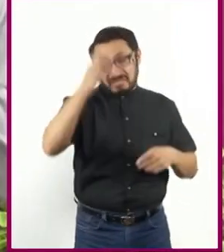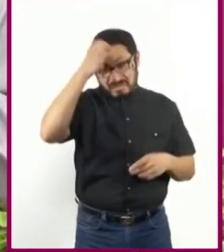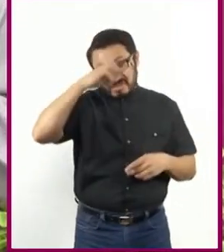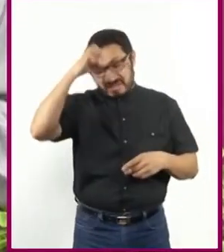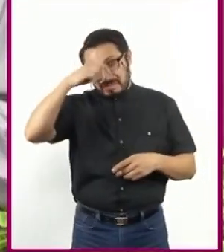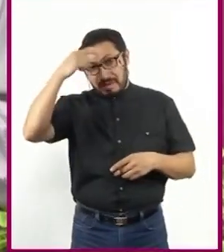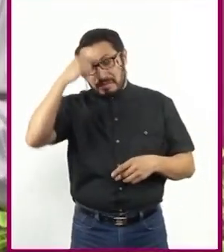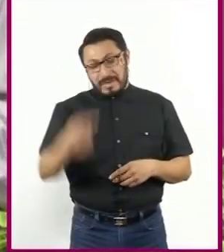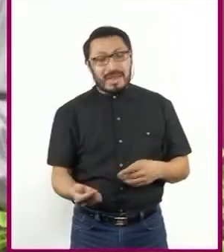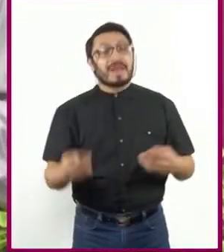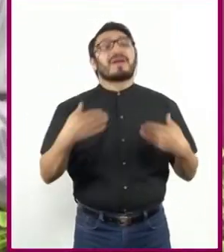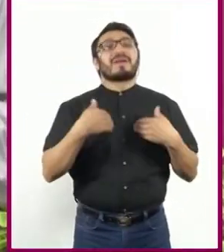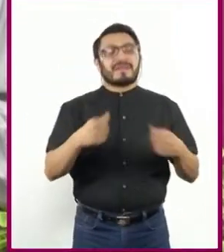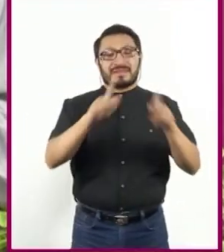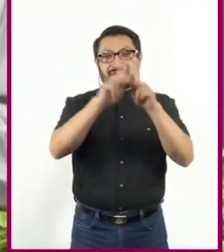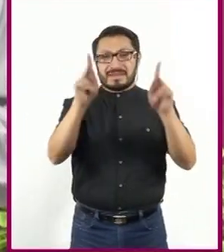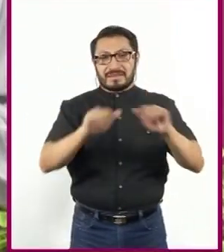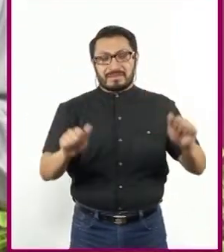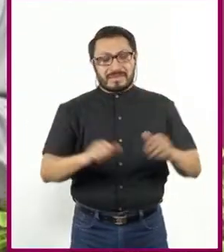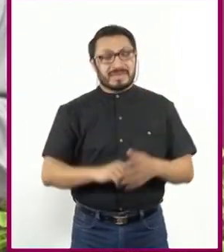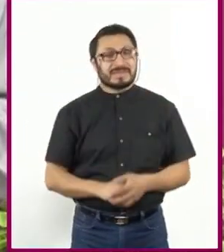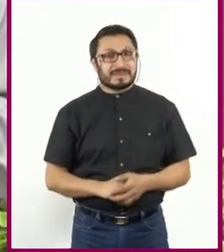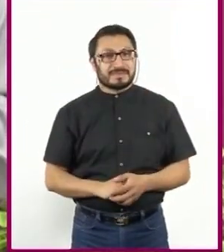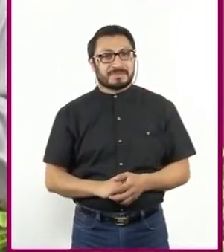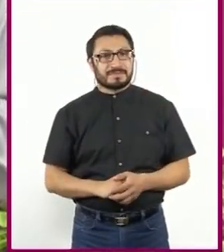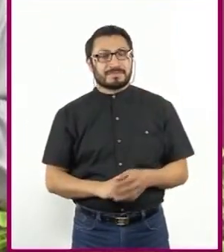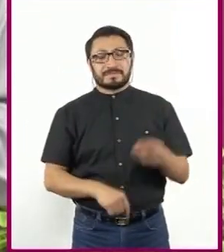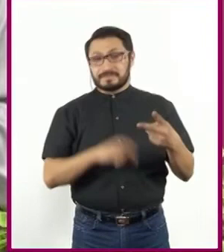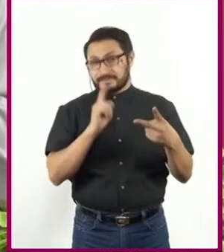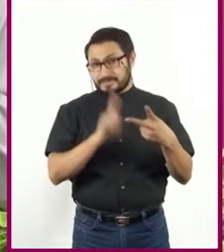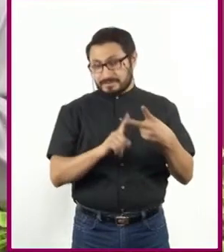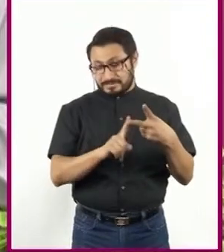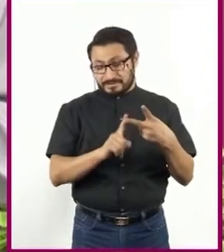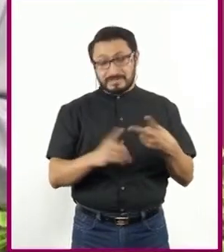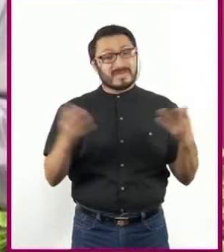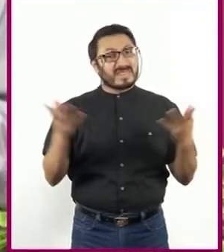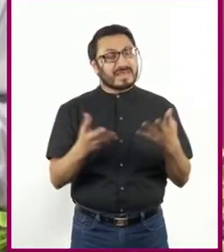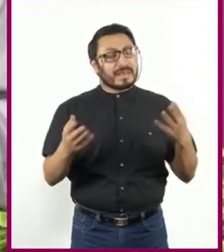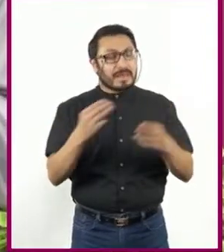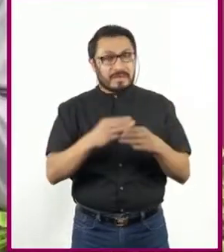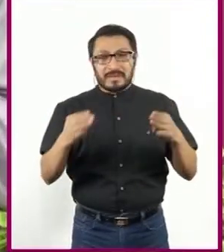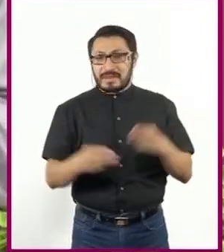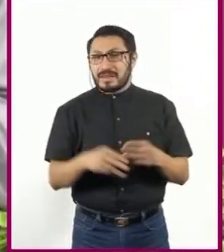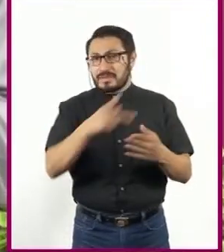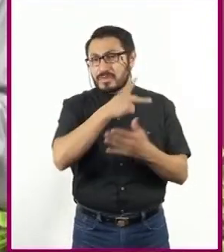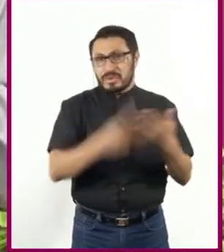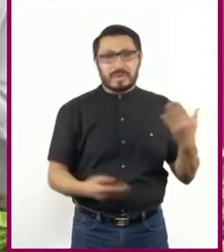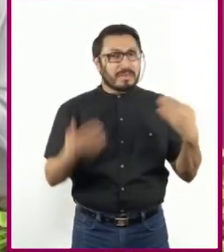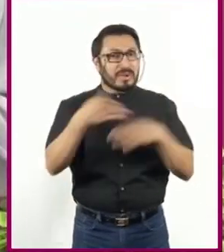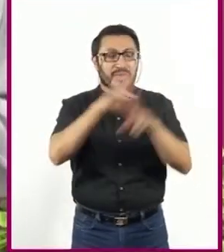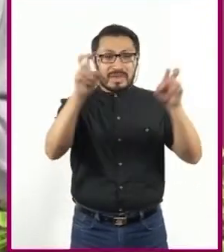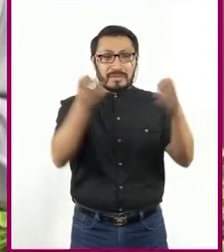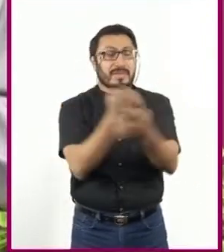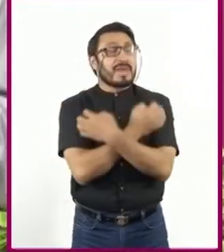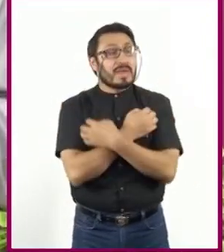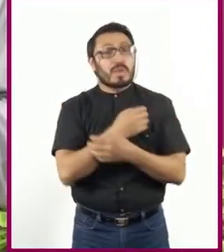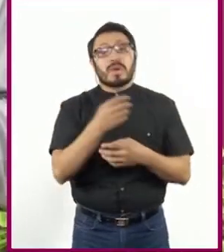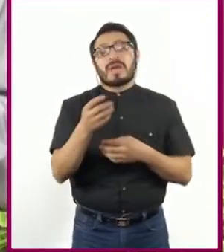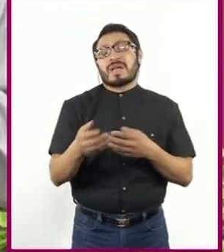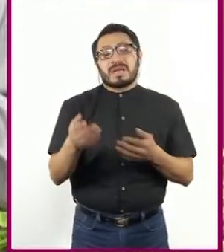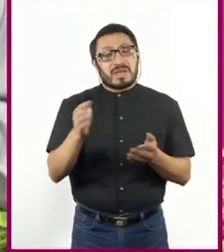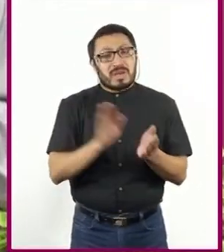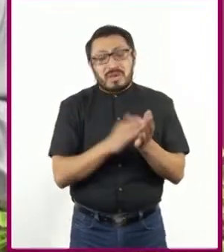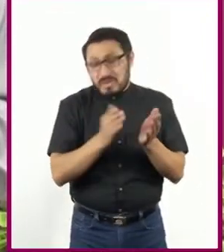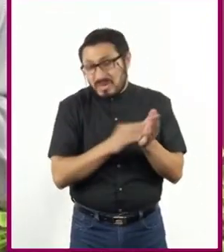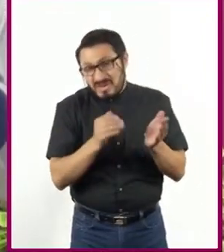concientizar sobre la paz. 2. La elaboración de materiales y programas educativos, manuales